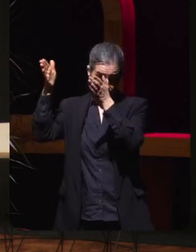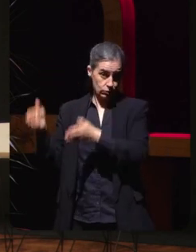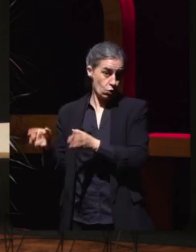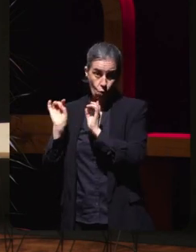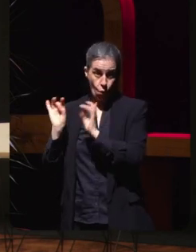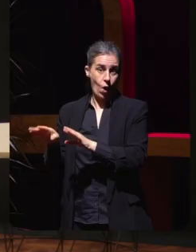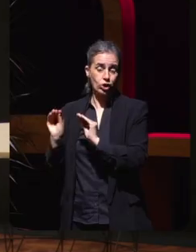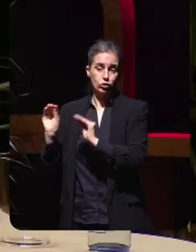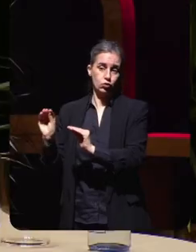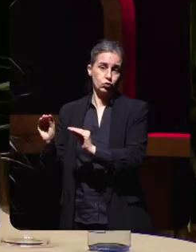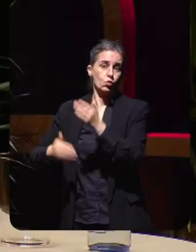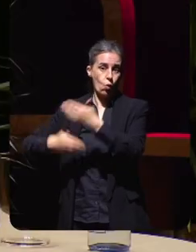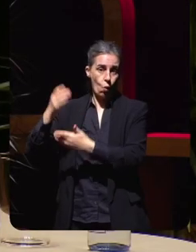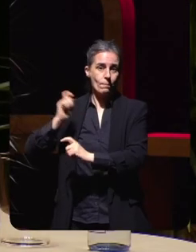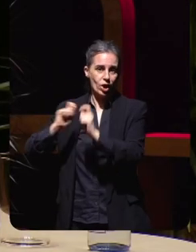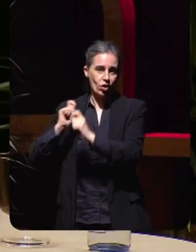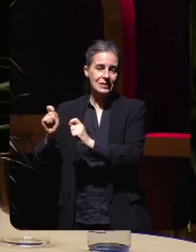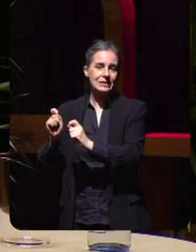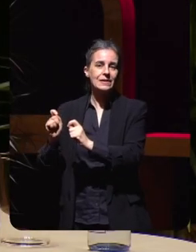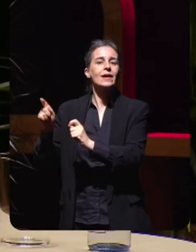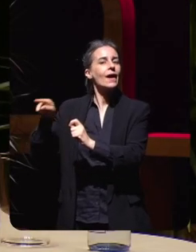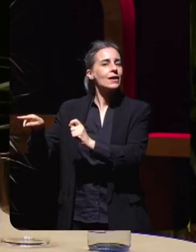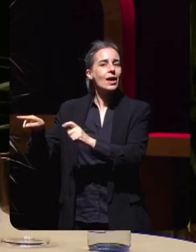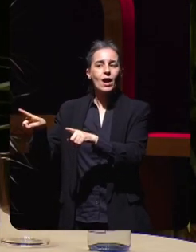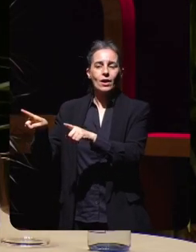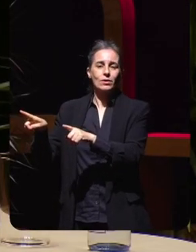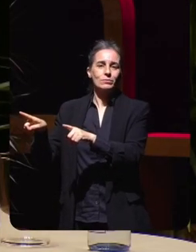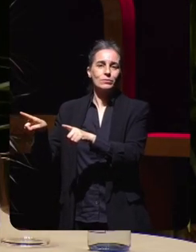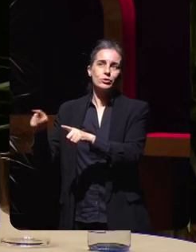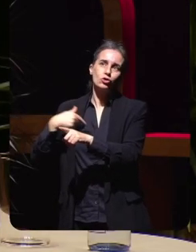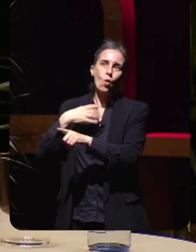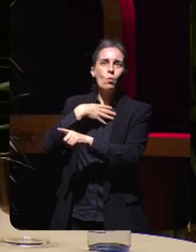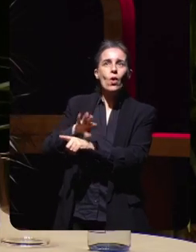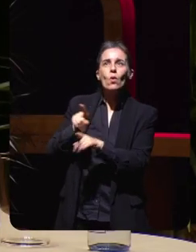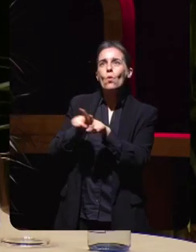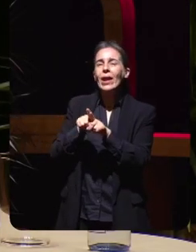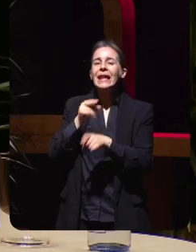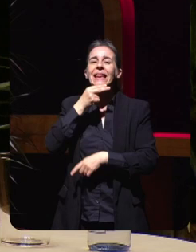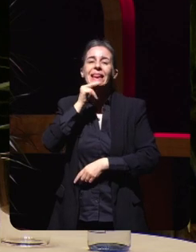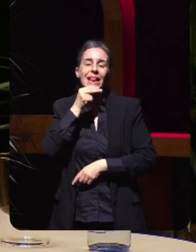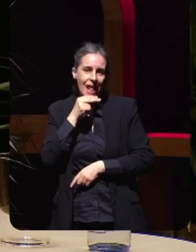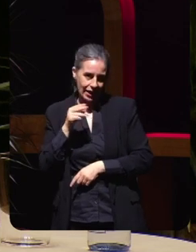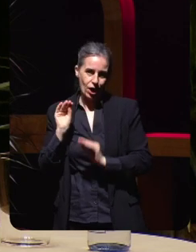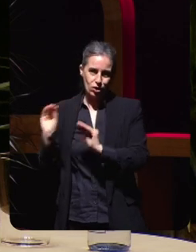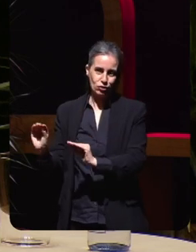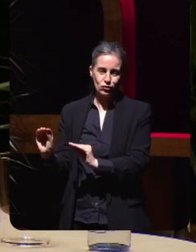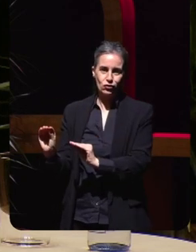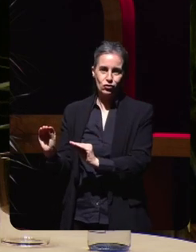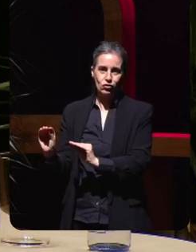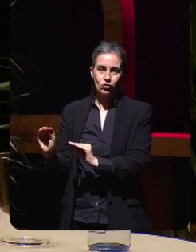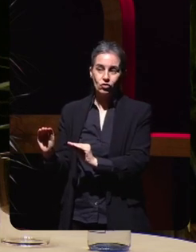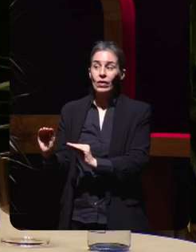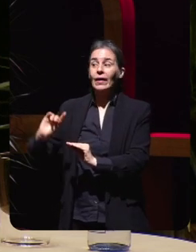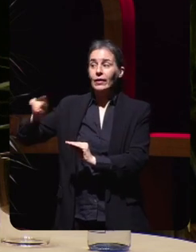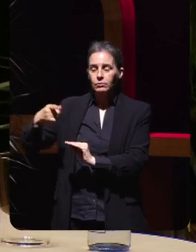sonalista de profesión que a mi niña seración es que seríamos Pues a las netas no O a bisnetas de estamuller siberá descendencia